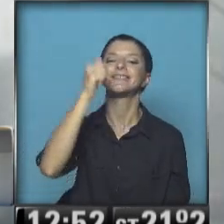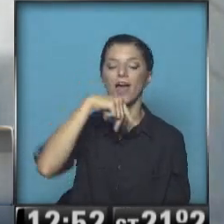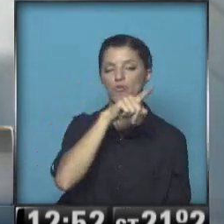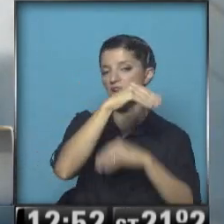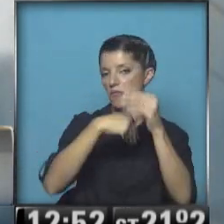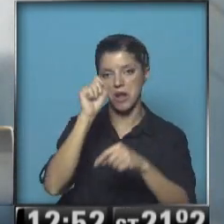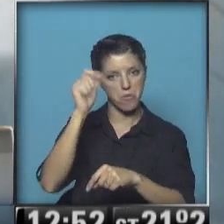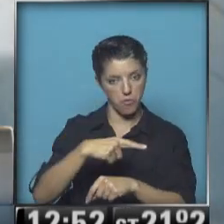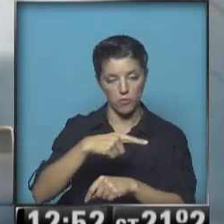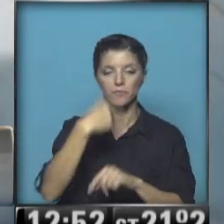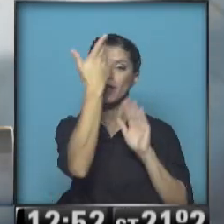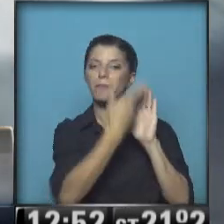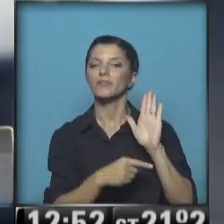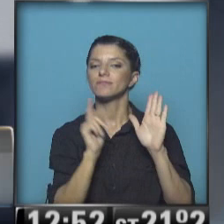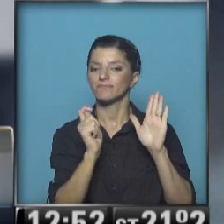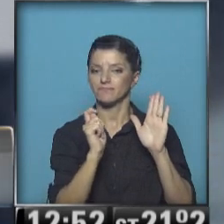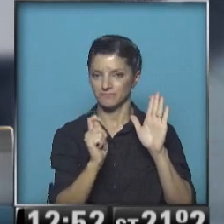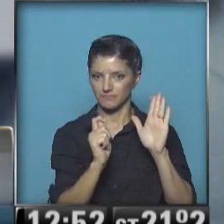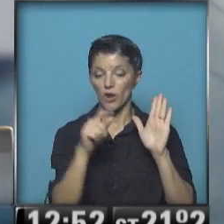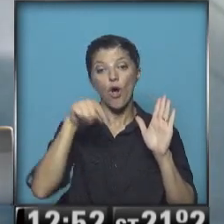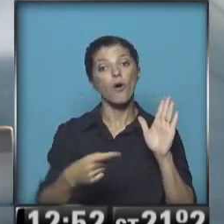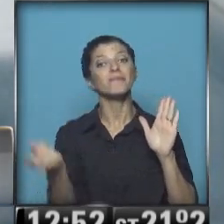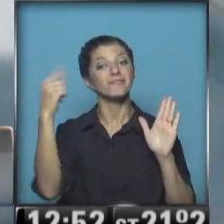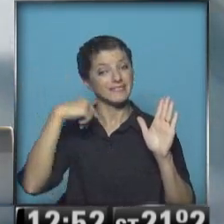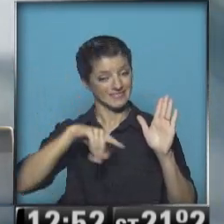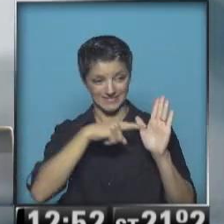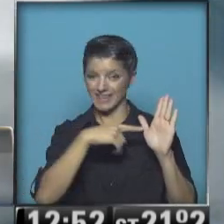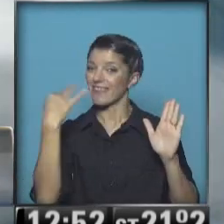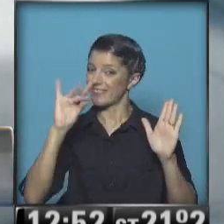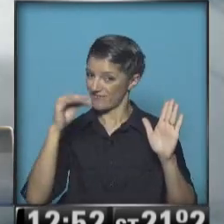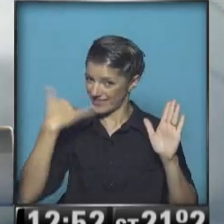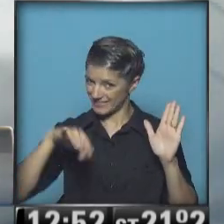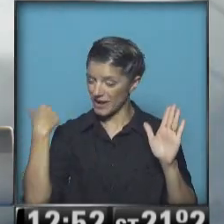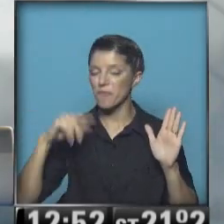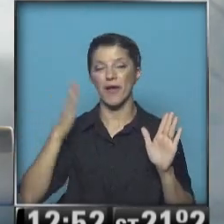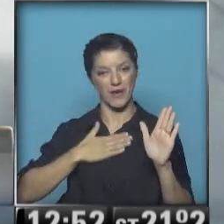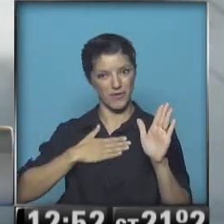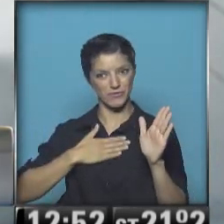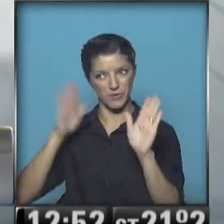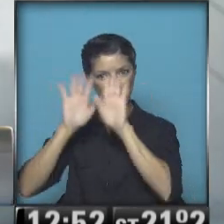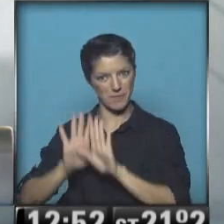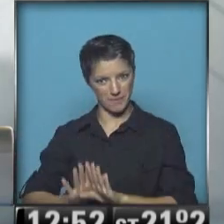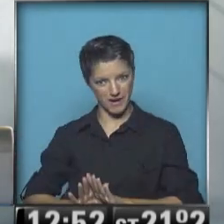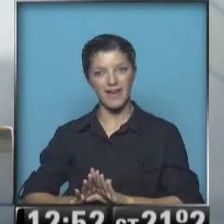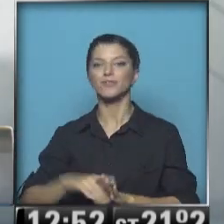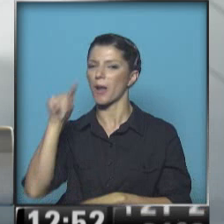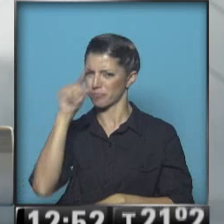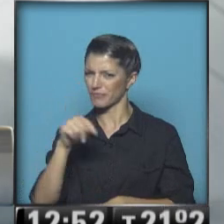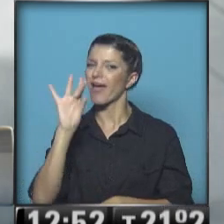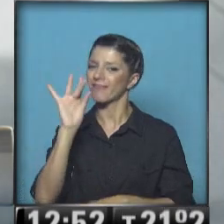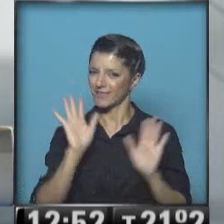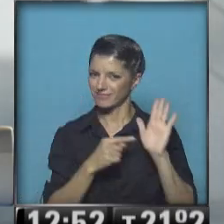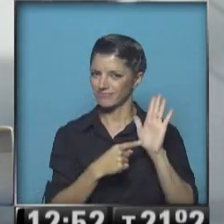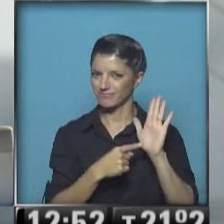media Quién es nuestro personaje hoy viene difícil eh Porque nuestro productor realmente se esmera para hacer las preguntas muy